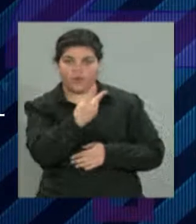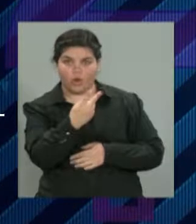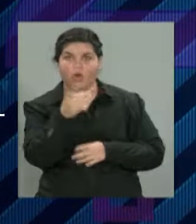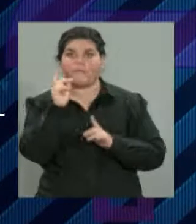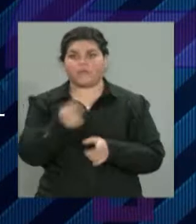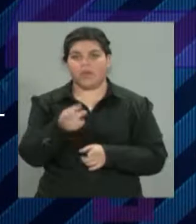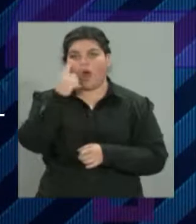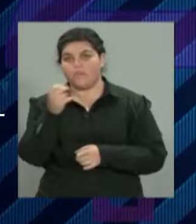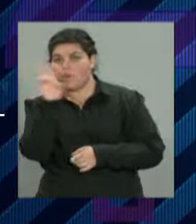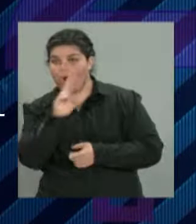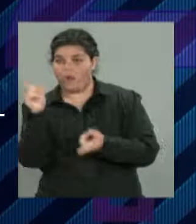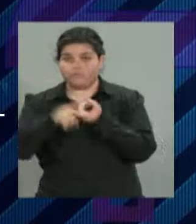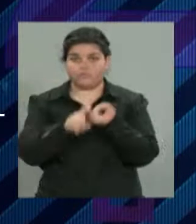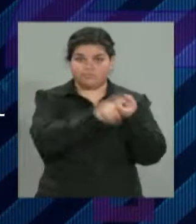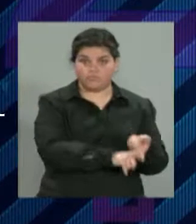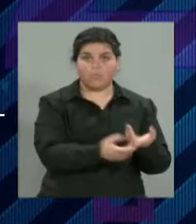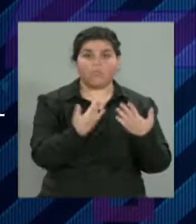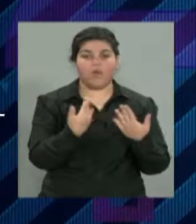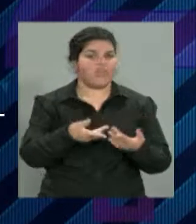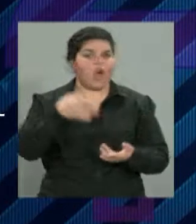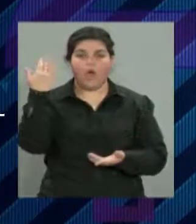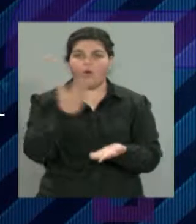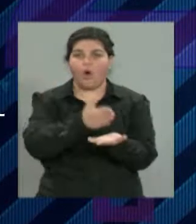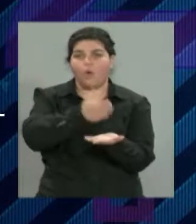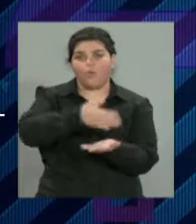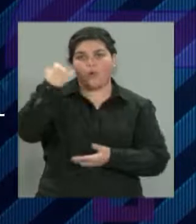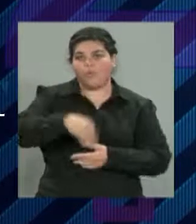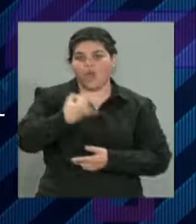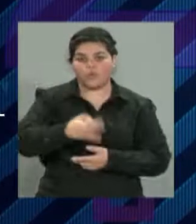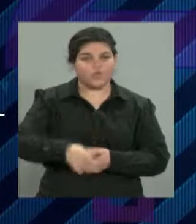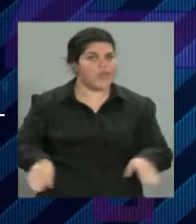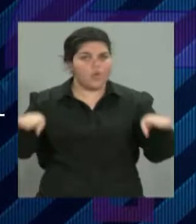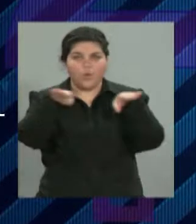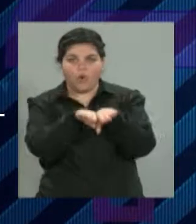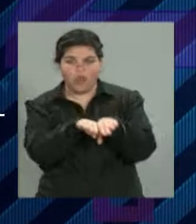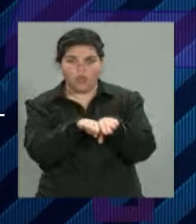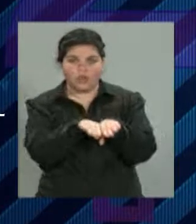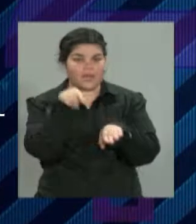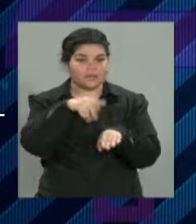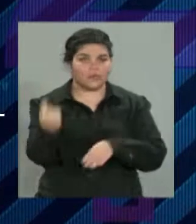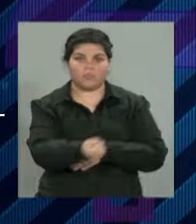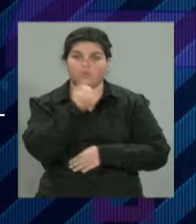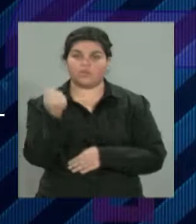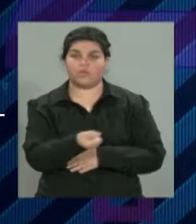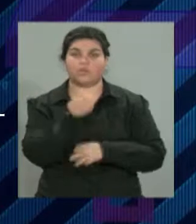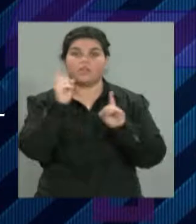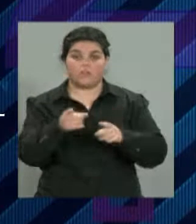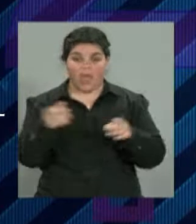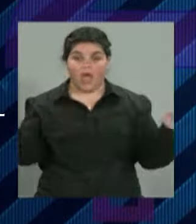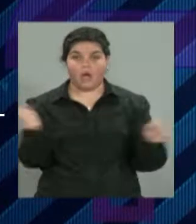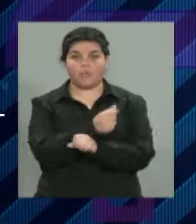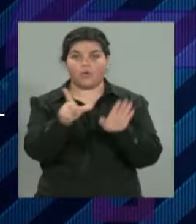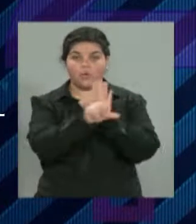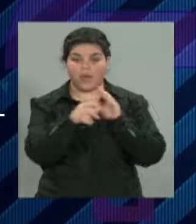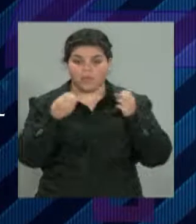mismos derechos y obligaciones, y eso lo decimos en mayúscula, por supuesto. Y un dato tiene que ver con que a partir de que se sancionó la ley